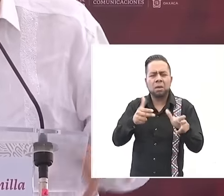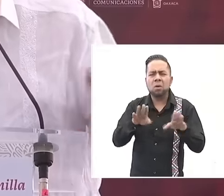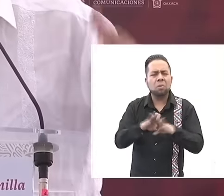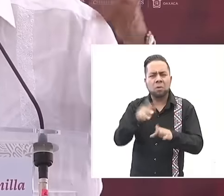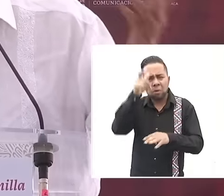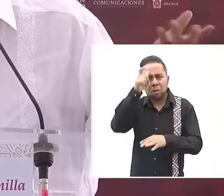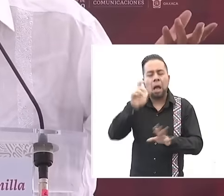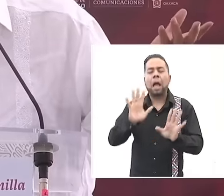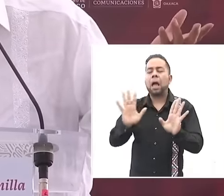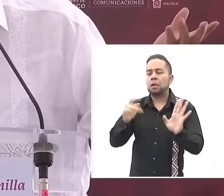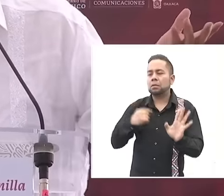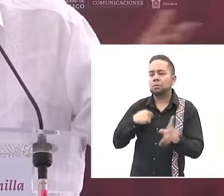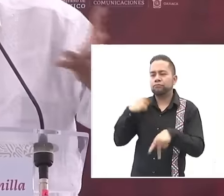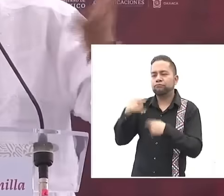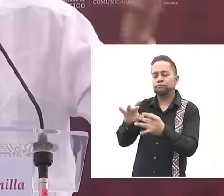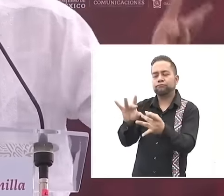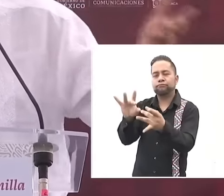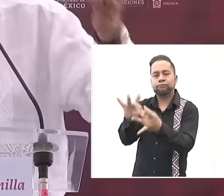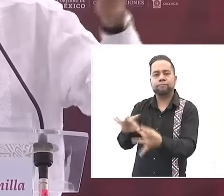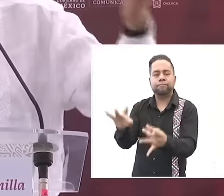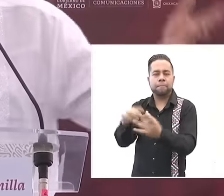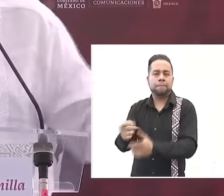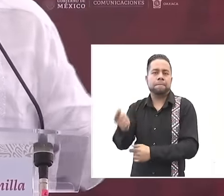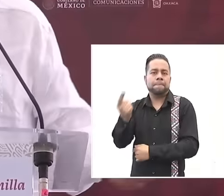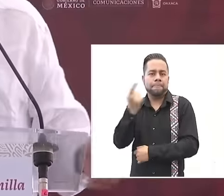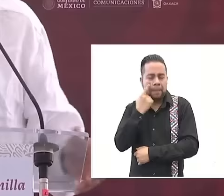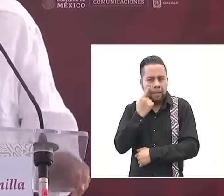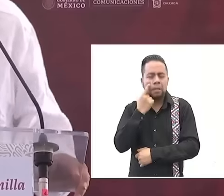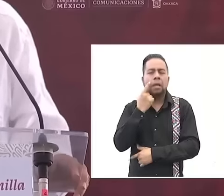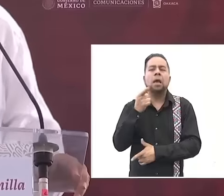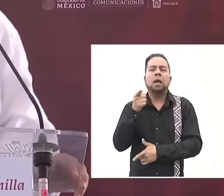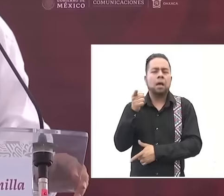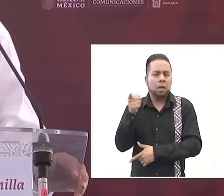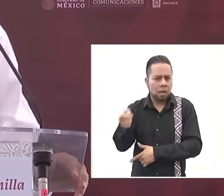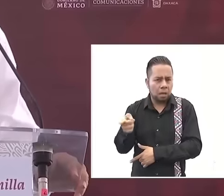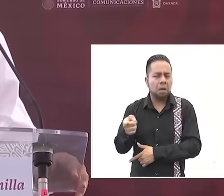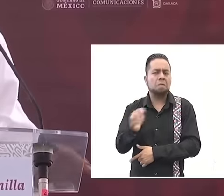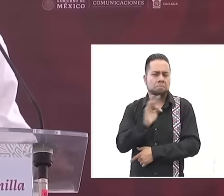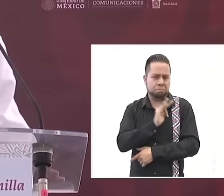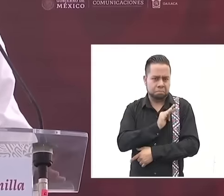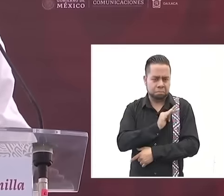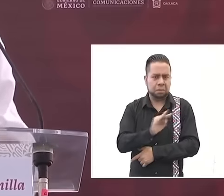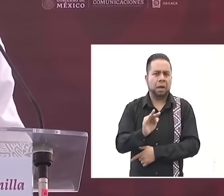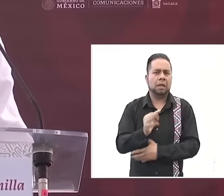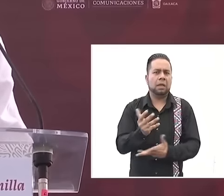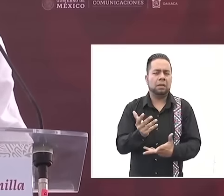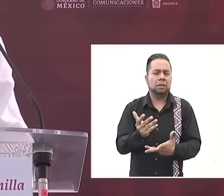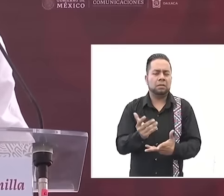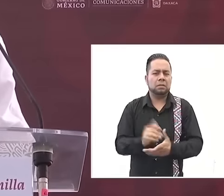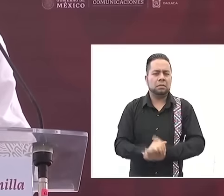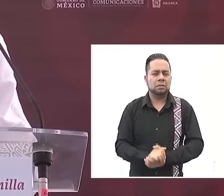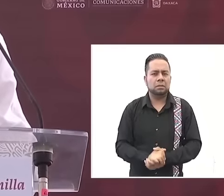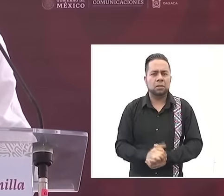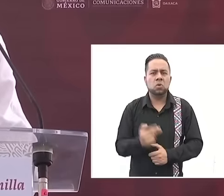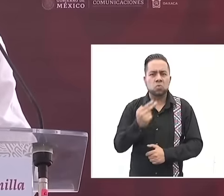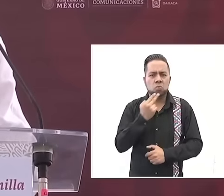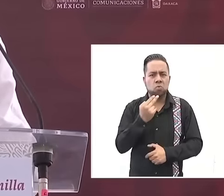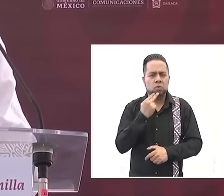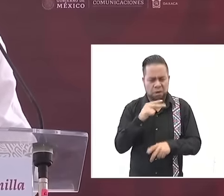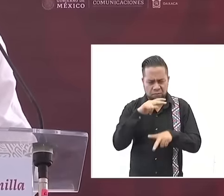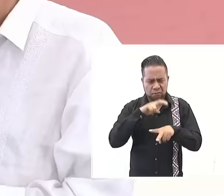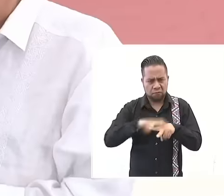ya le expliqué de que se pueden utilizar los